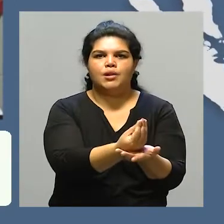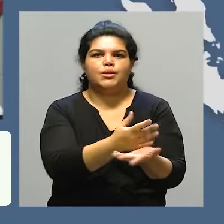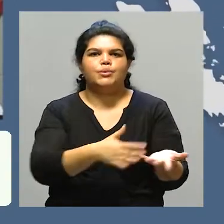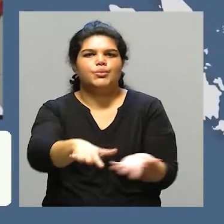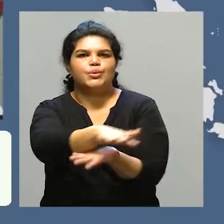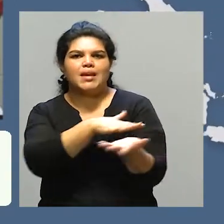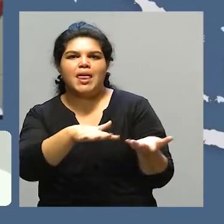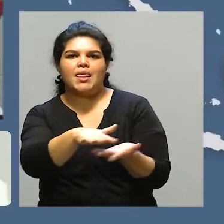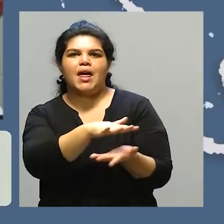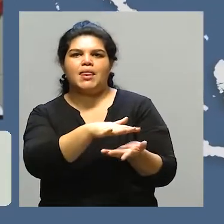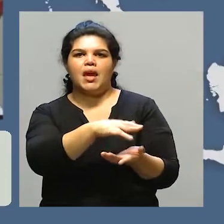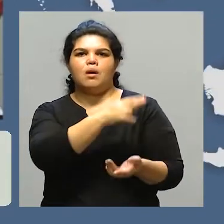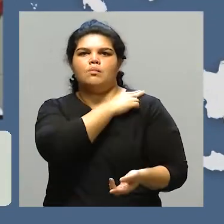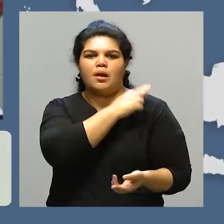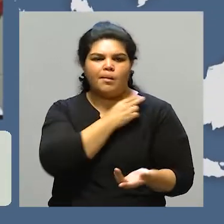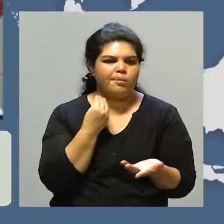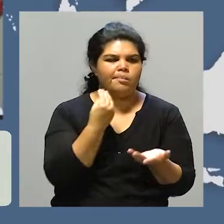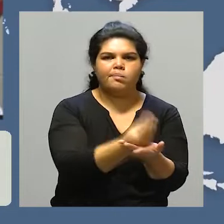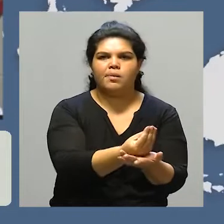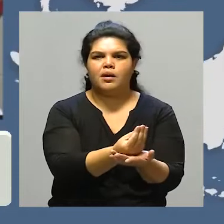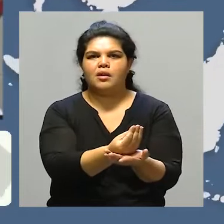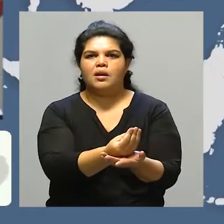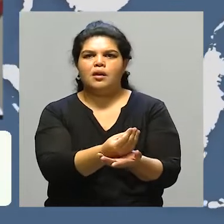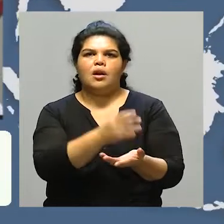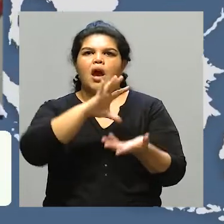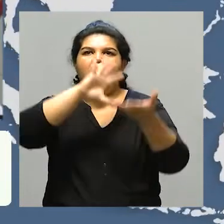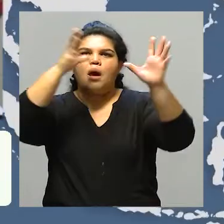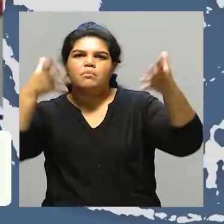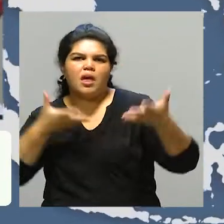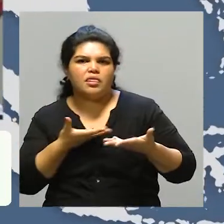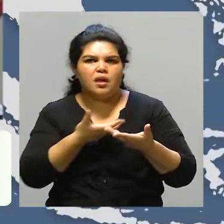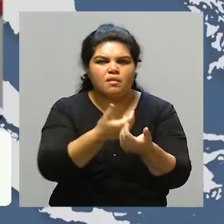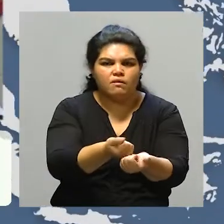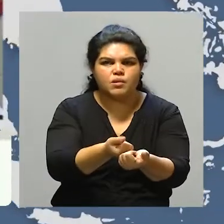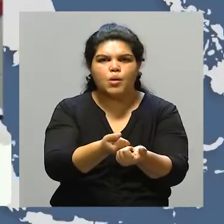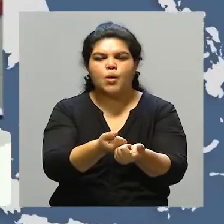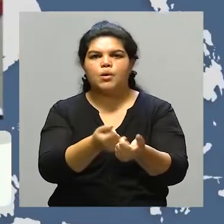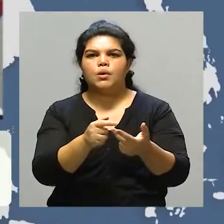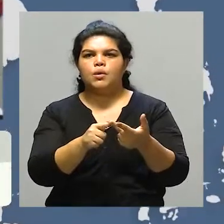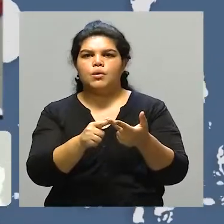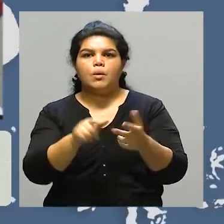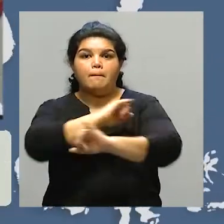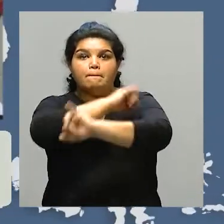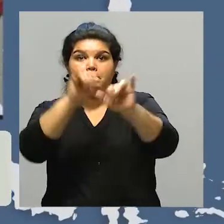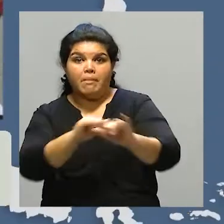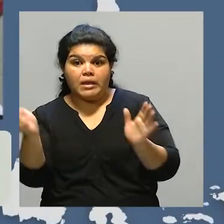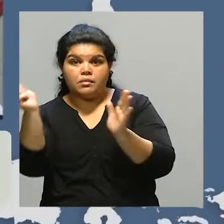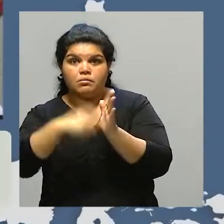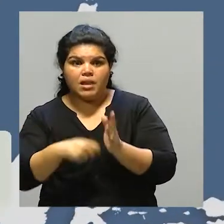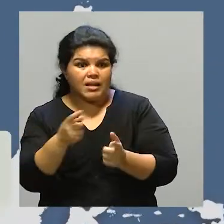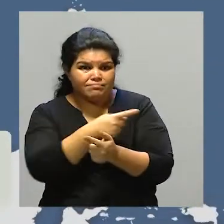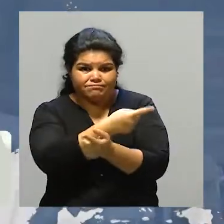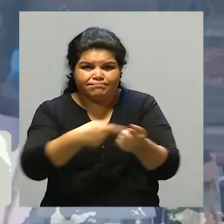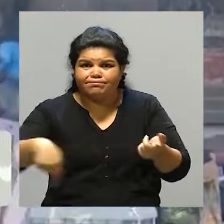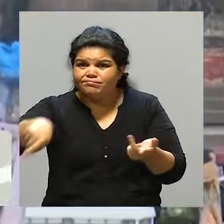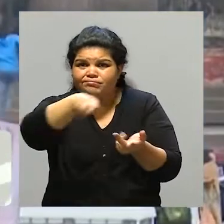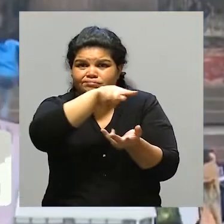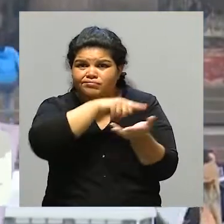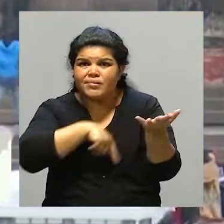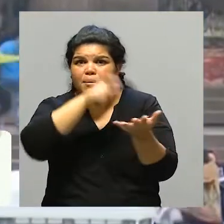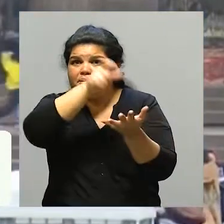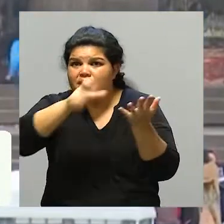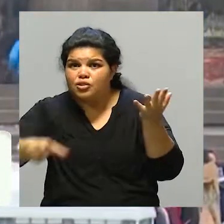hartazgo que se suele mencionar de la sociedad colombiana, también en los últimos días se ha hablado muy fuerte de la violencia, del asesinato del